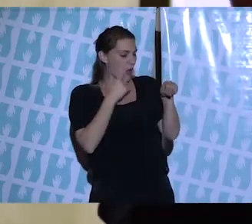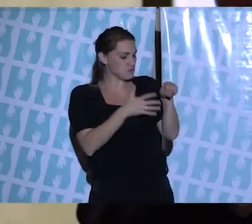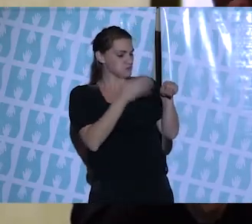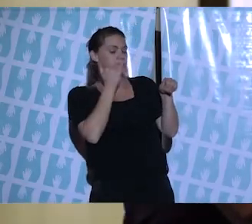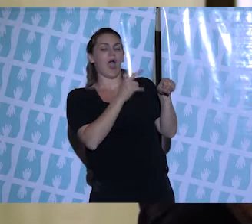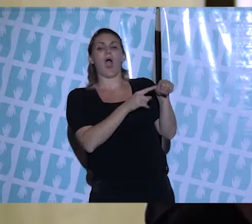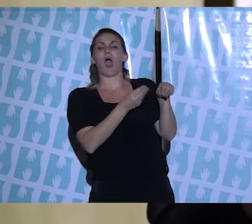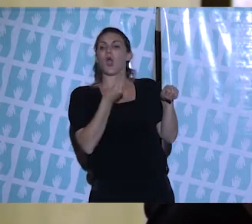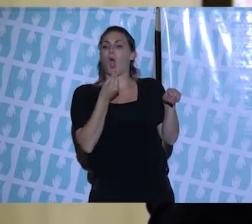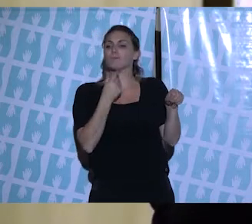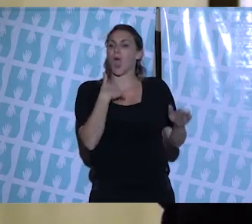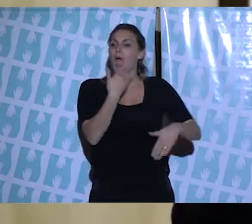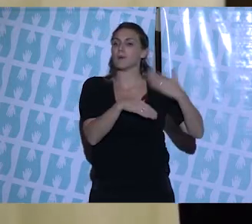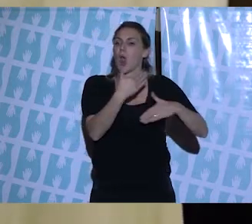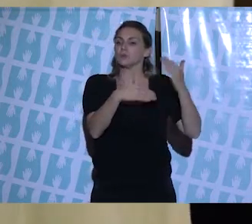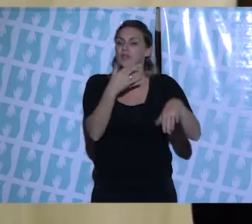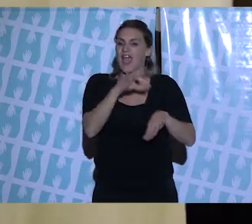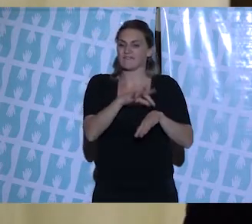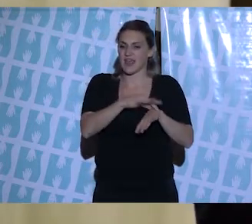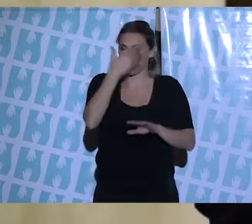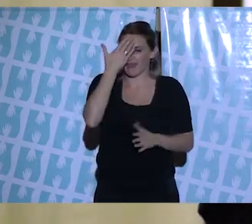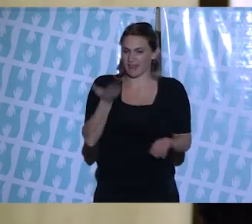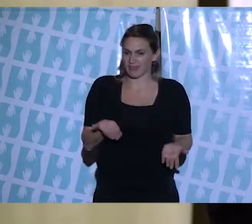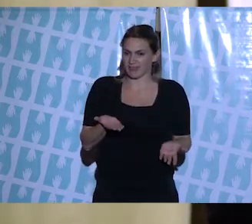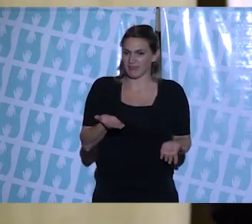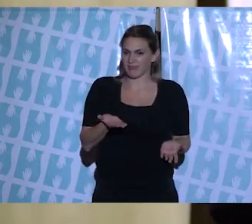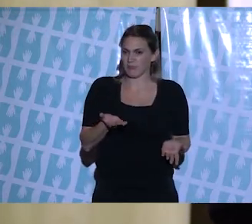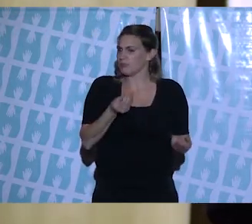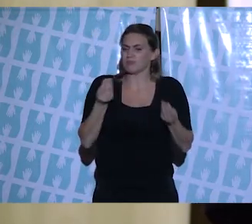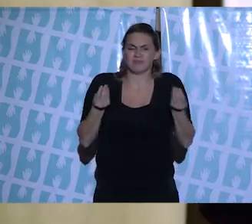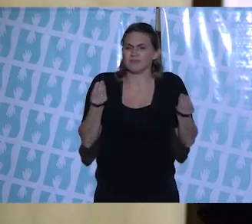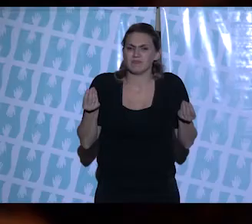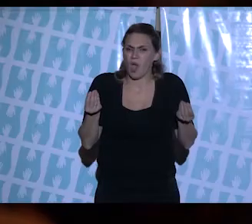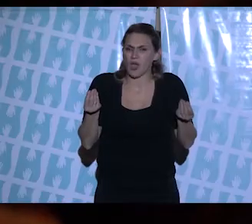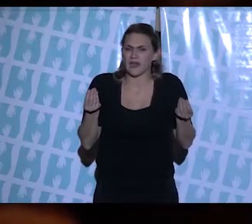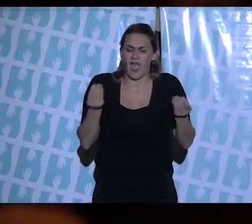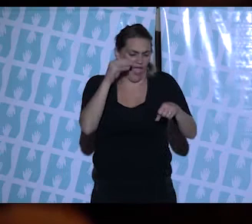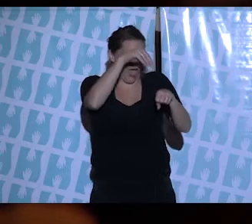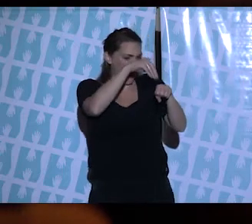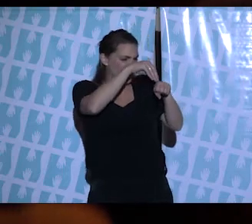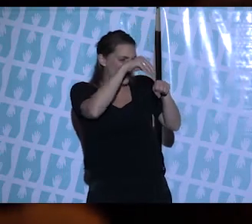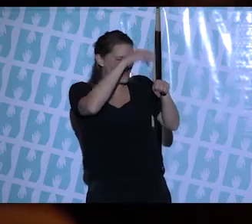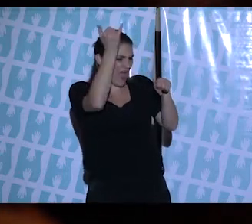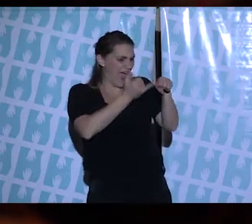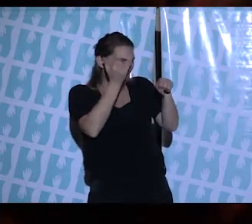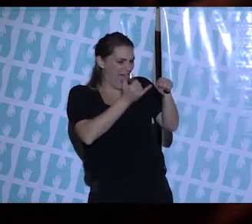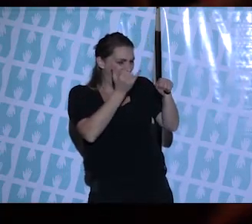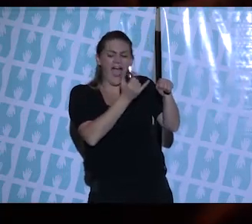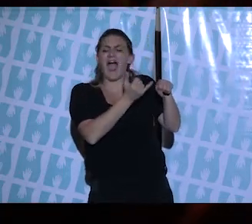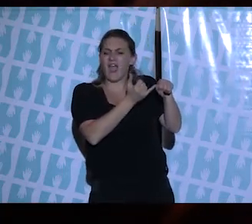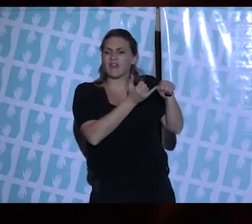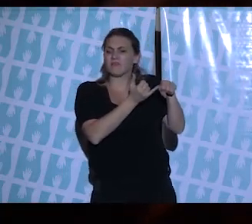se desarrolla la enfermedad. ¿Por qué? Porque los cuerpos de Levy tienen alfa-sinucleína tanto en los